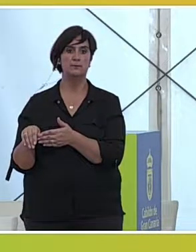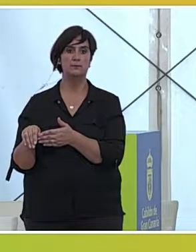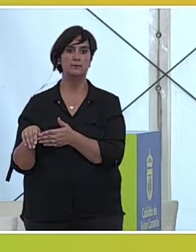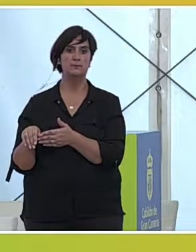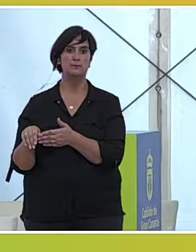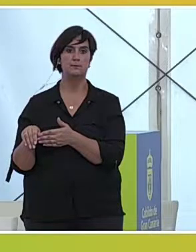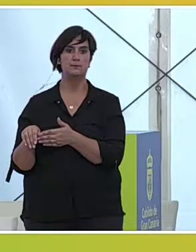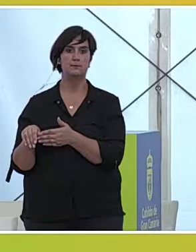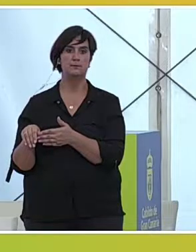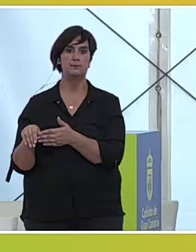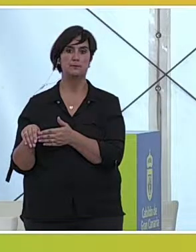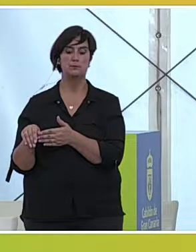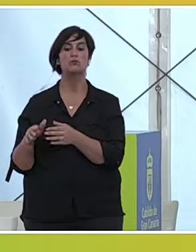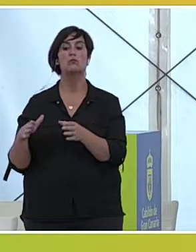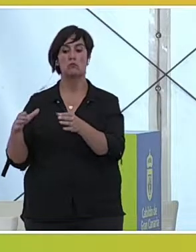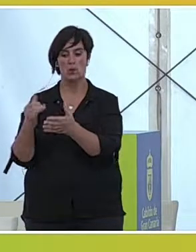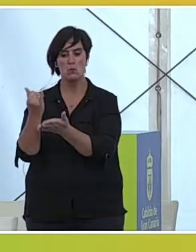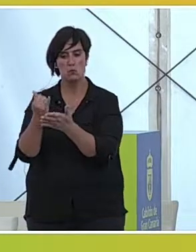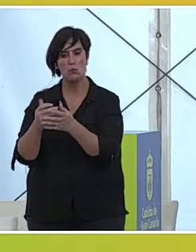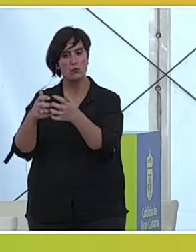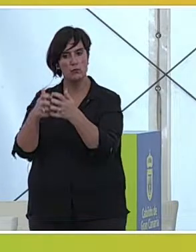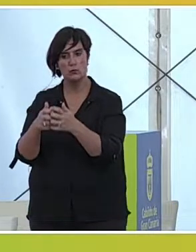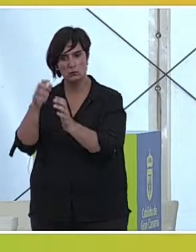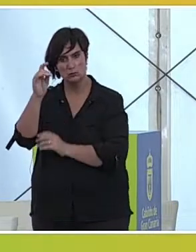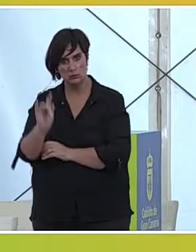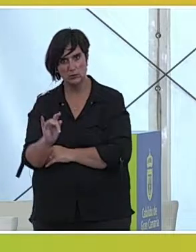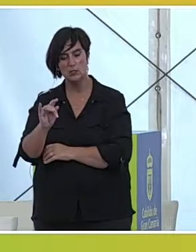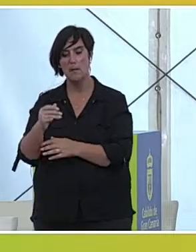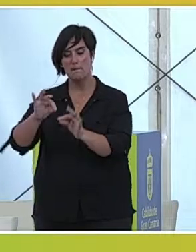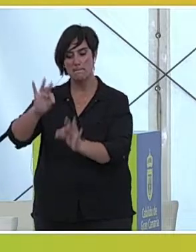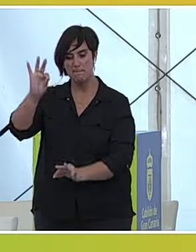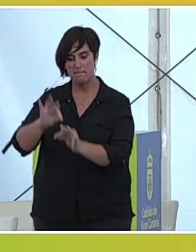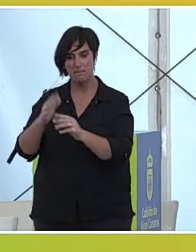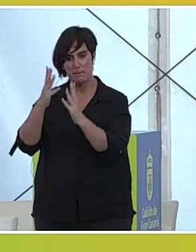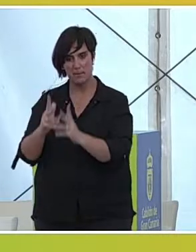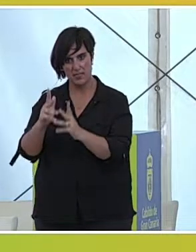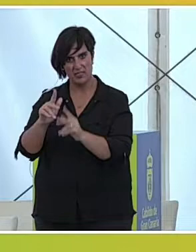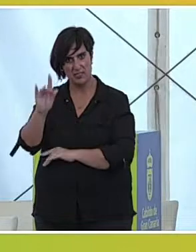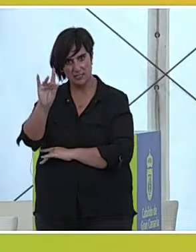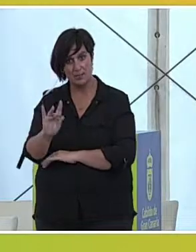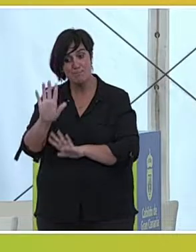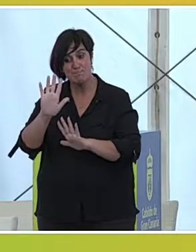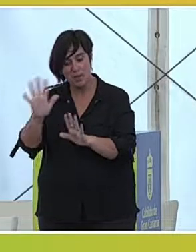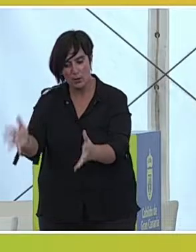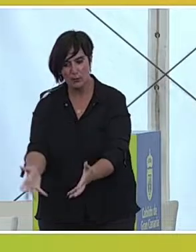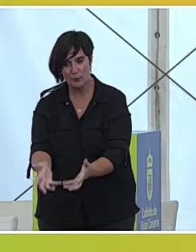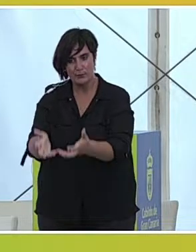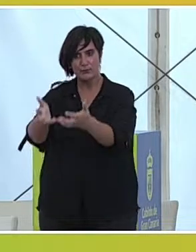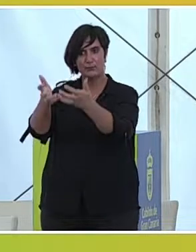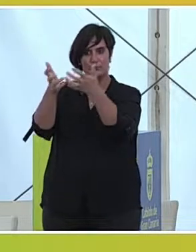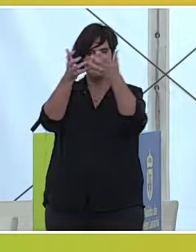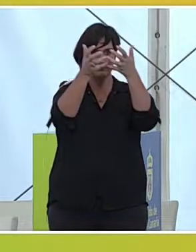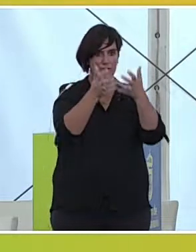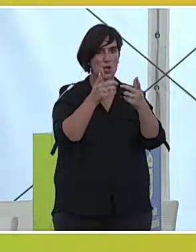el equipo funcionó, pudimos medir los consumos energéticos, pero no pudimos llegar a controlar